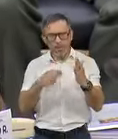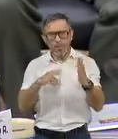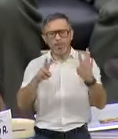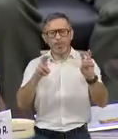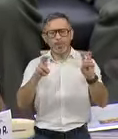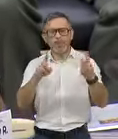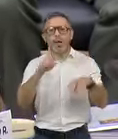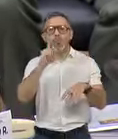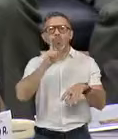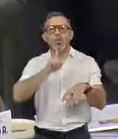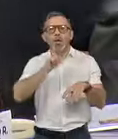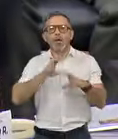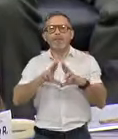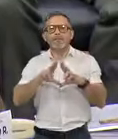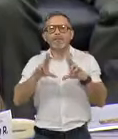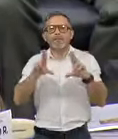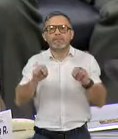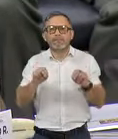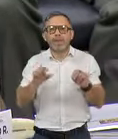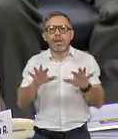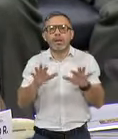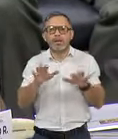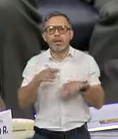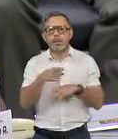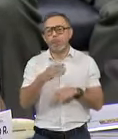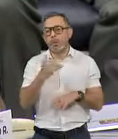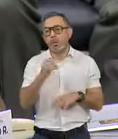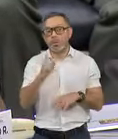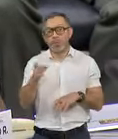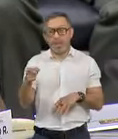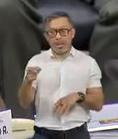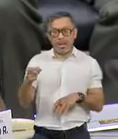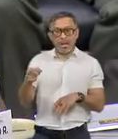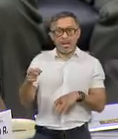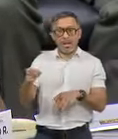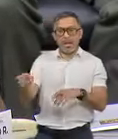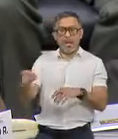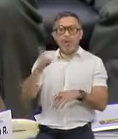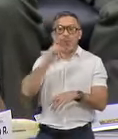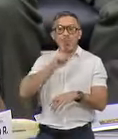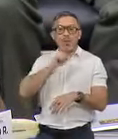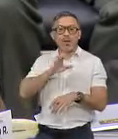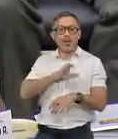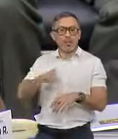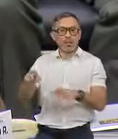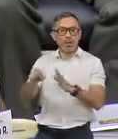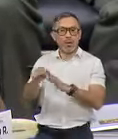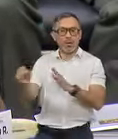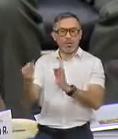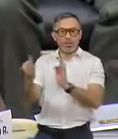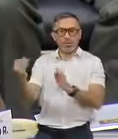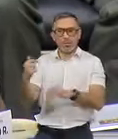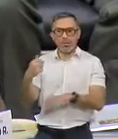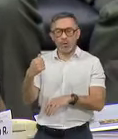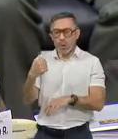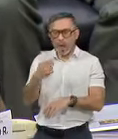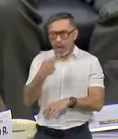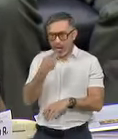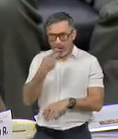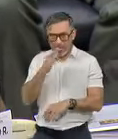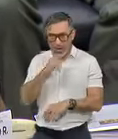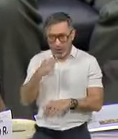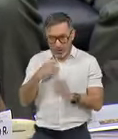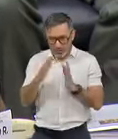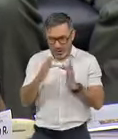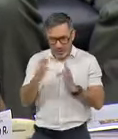Anne. Yo no quiero cometer el error de la candidata del Frente Guango Derecha, no hablo francés, entonces voy a pronunciar espantoso seguramente